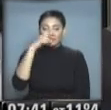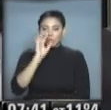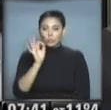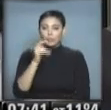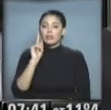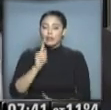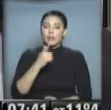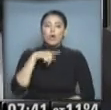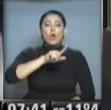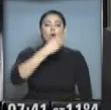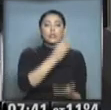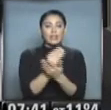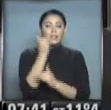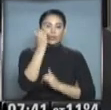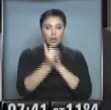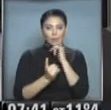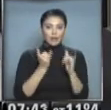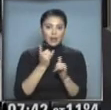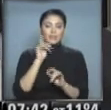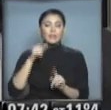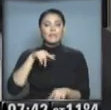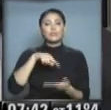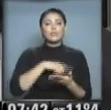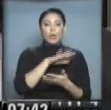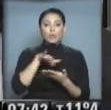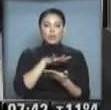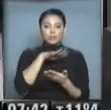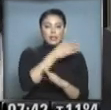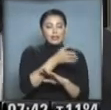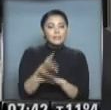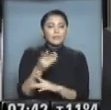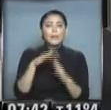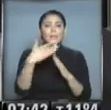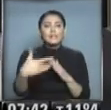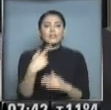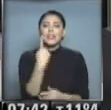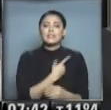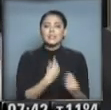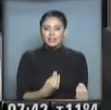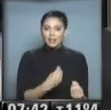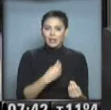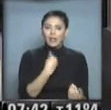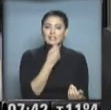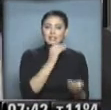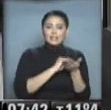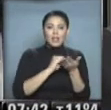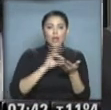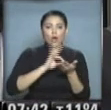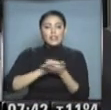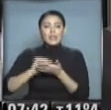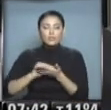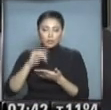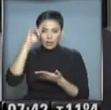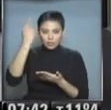seguimos hablando con otros candidatos seguimos recorriendo la ciudad de buenos aires- que le dicen los vecinos a los candidatos a senador candidatos a